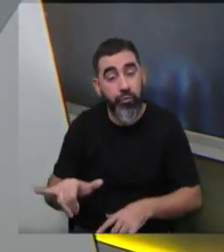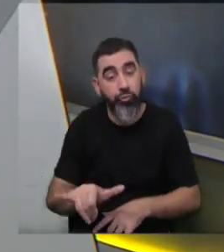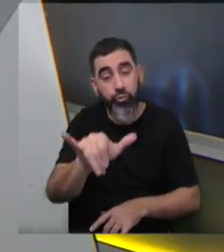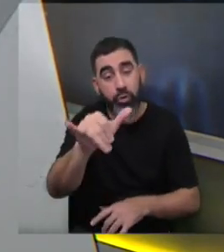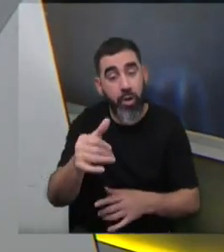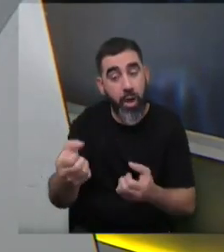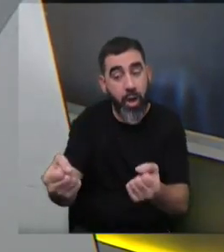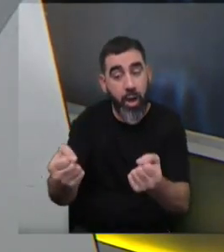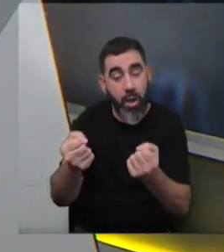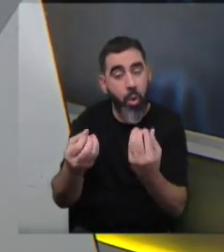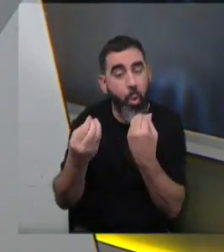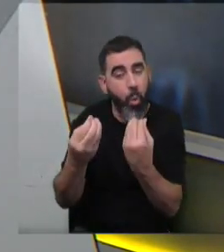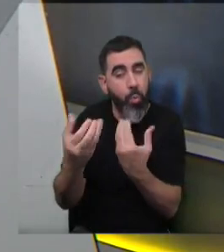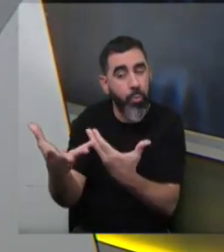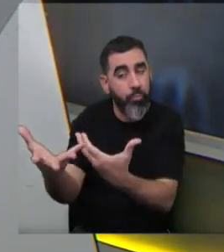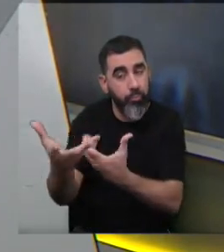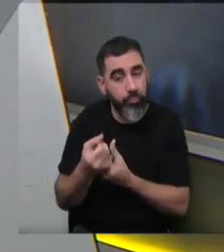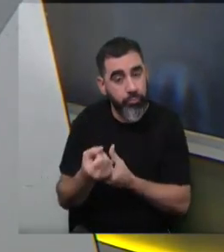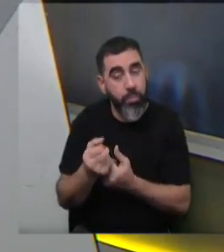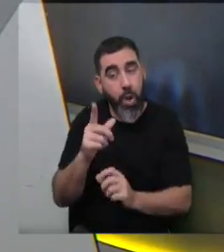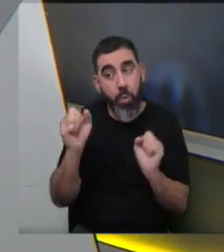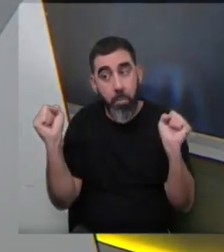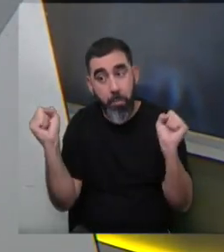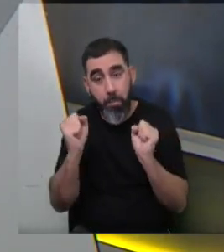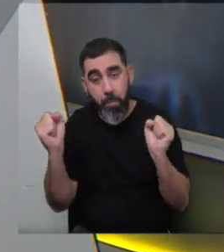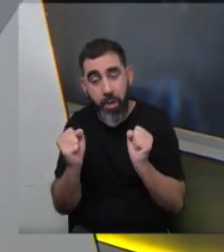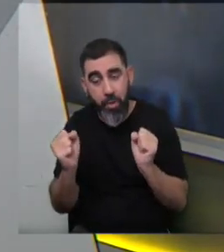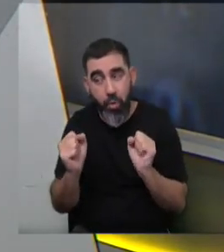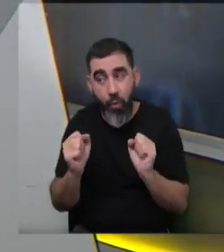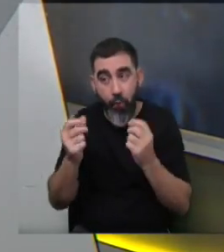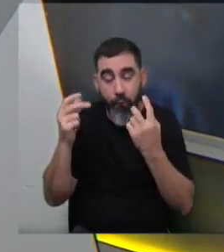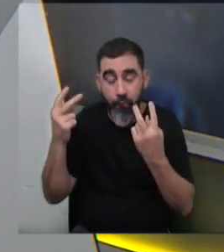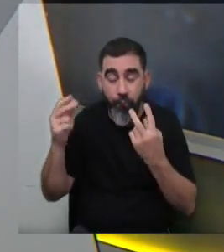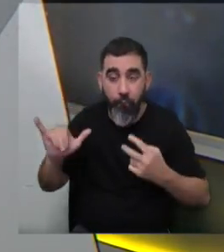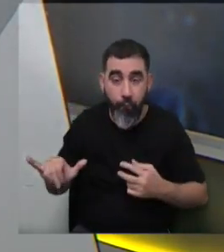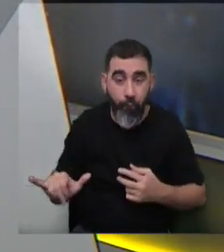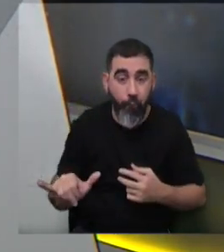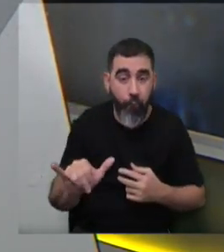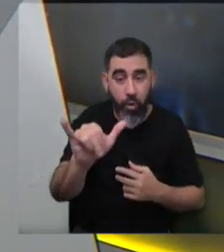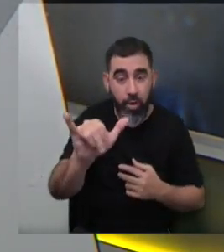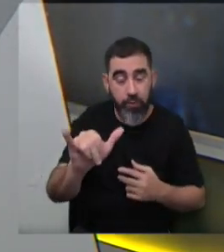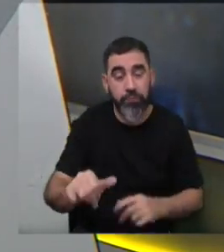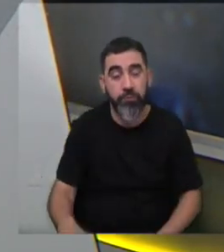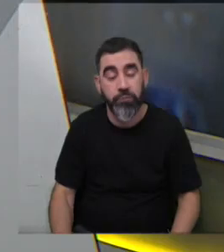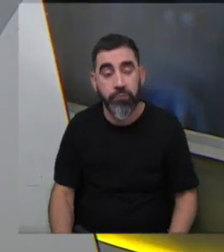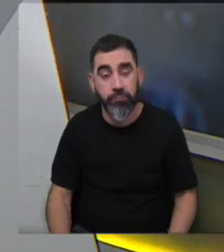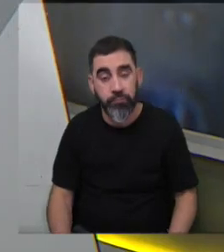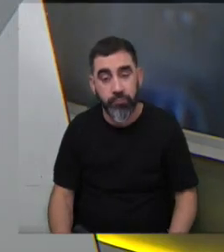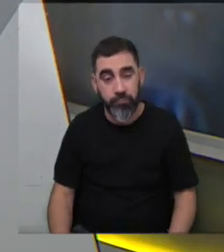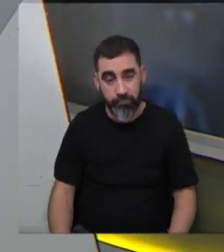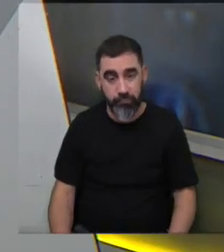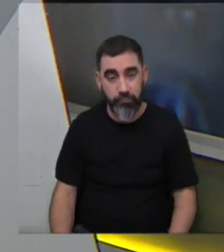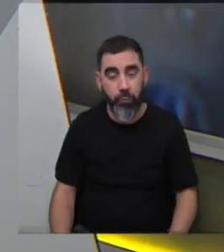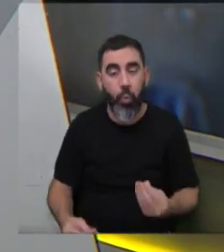cómo ayudarnos a quienes tenemos, no es mi caso, pero quienes tienen miedo a volar o algunas inseguridades y cuál